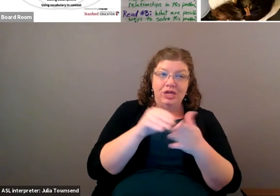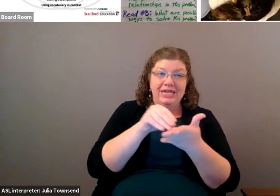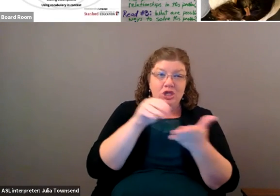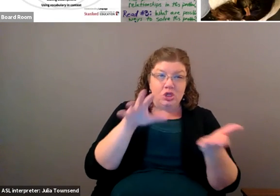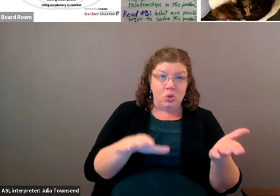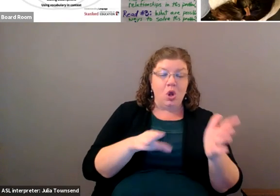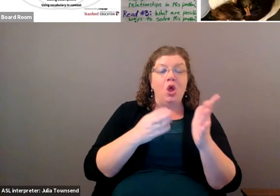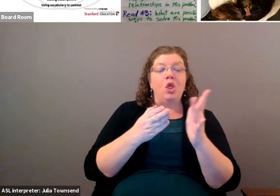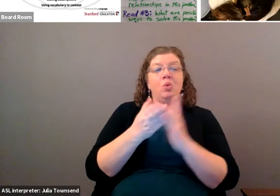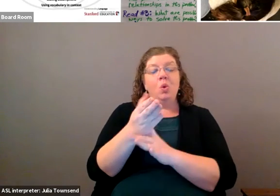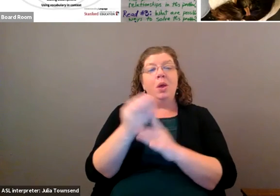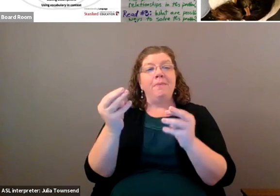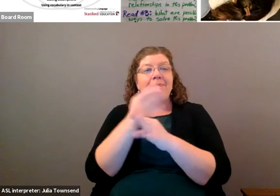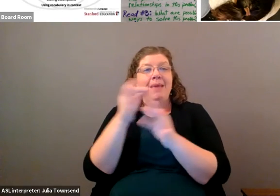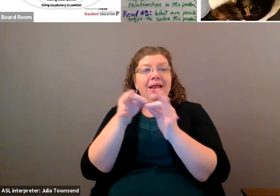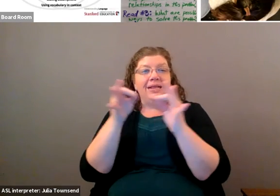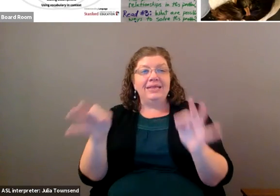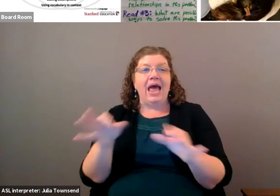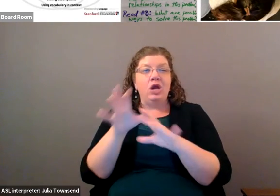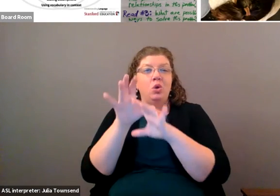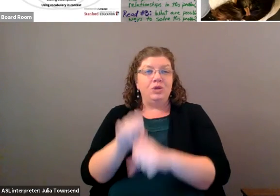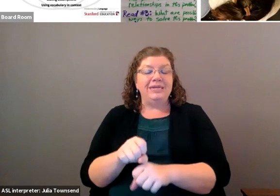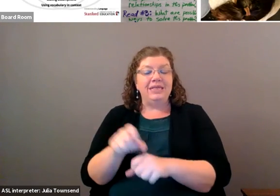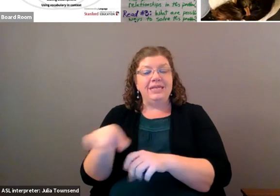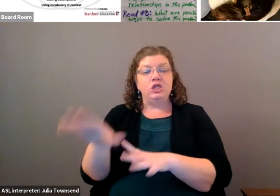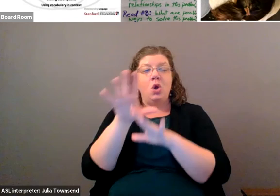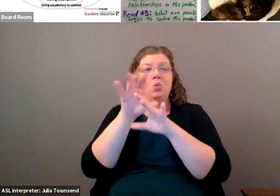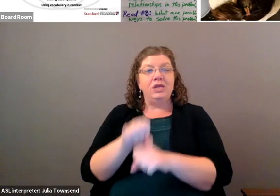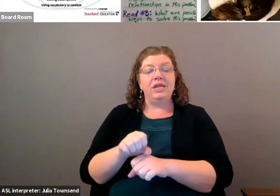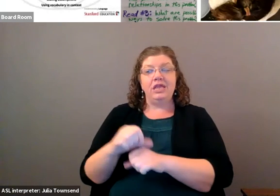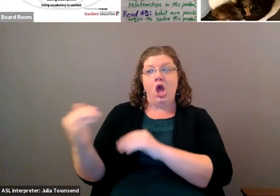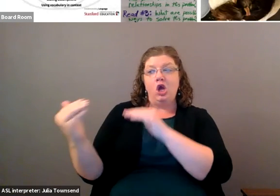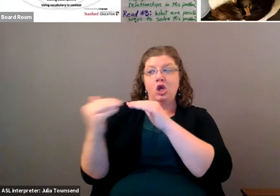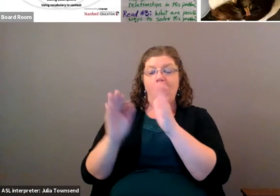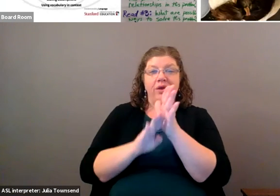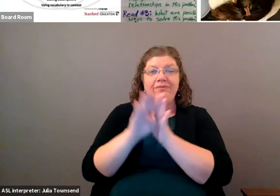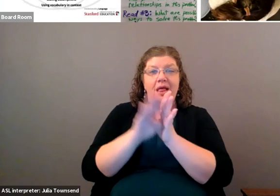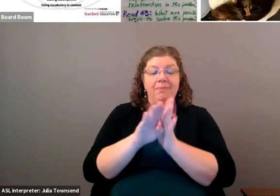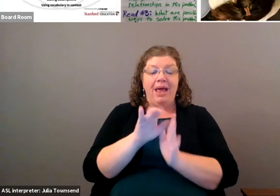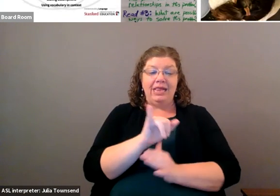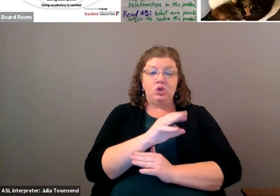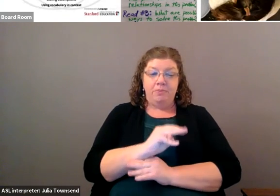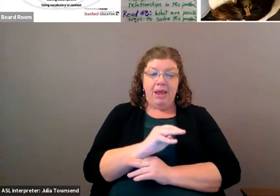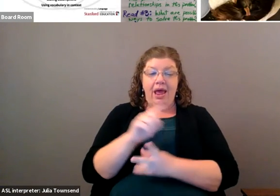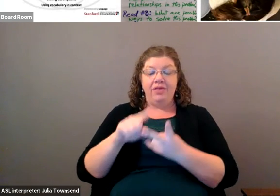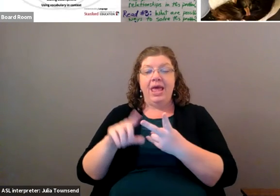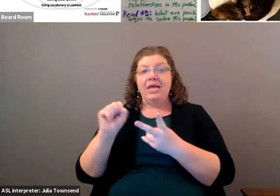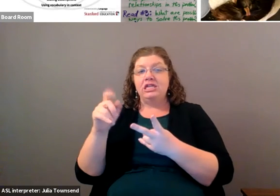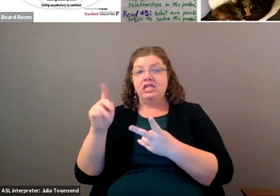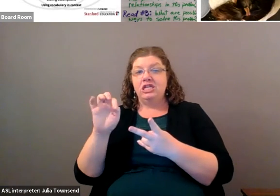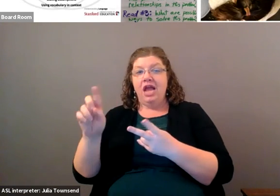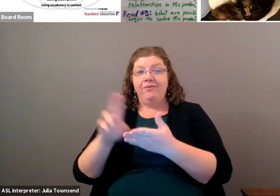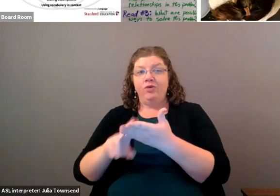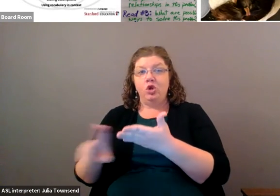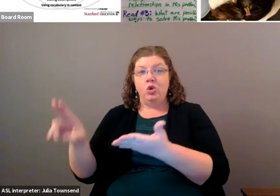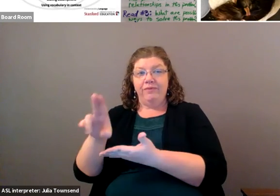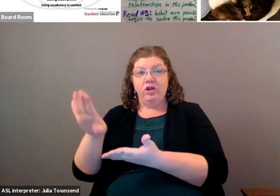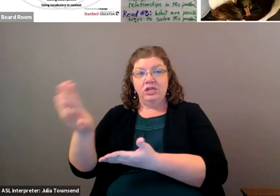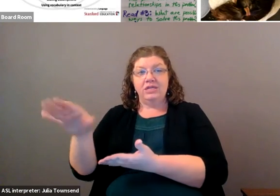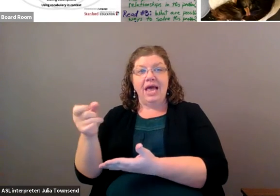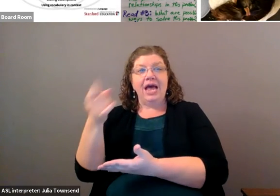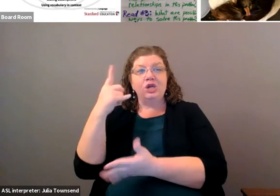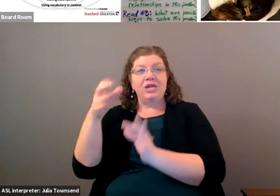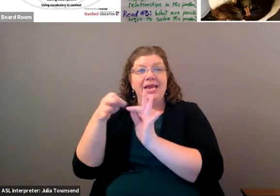de las rutinas matemáticas. Y esas son cosas que se llevaron a cabo